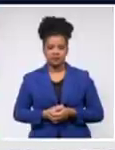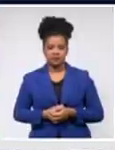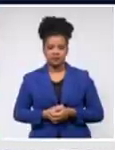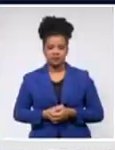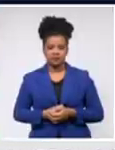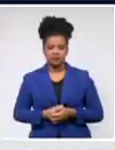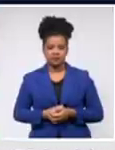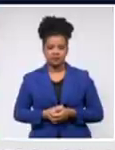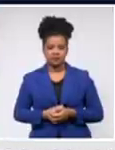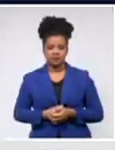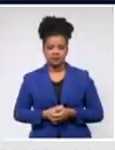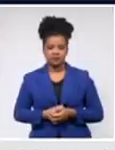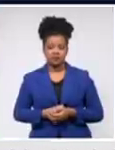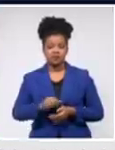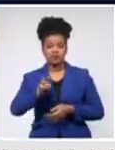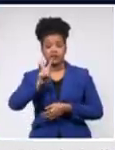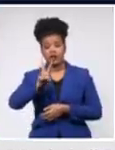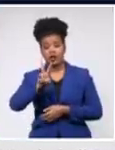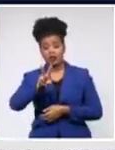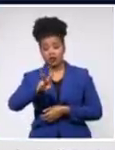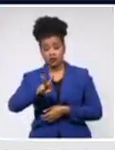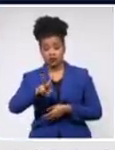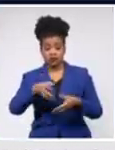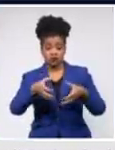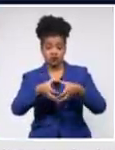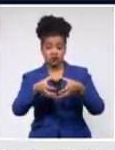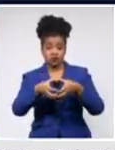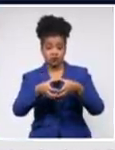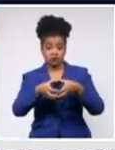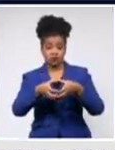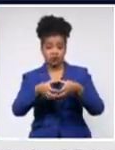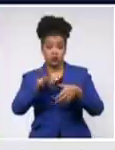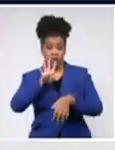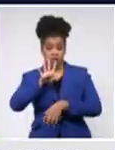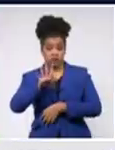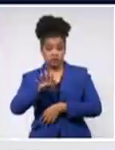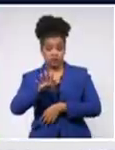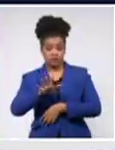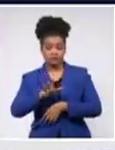32 de los 45, el